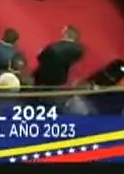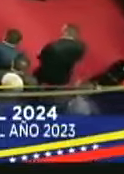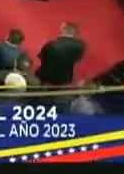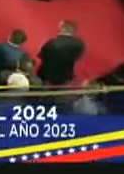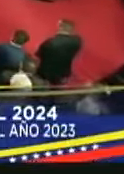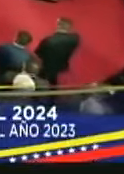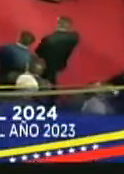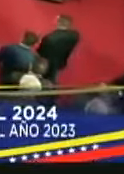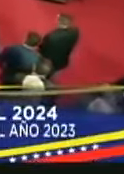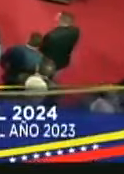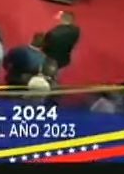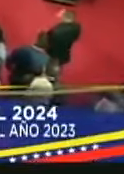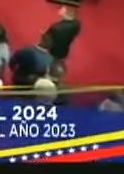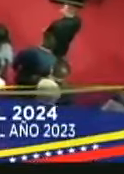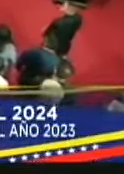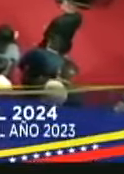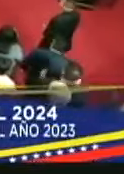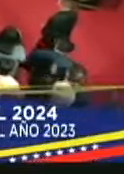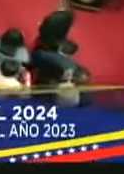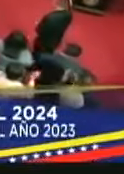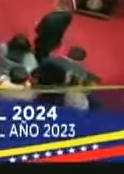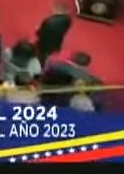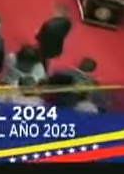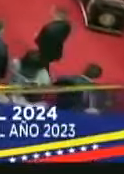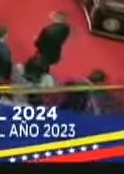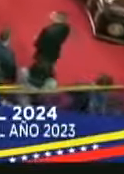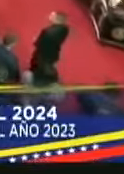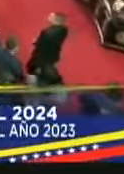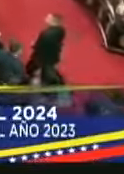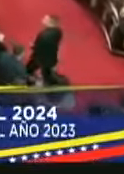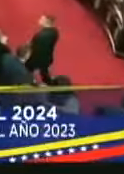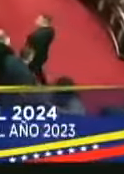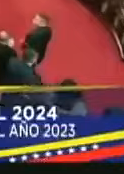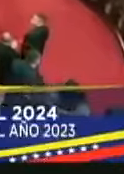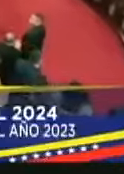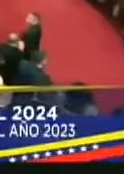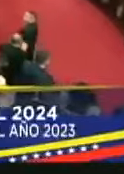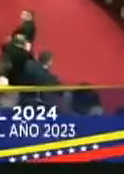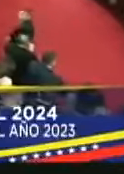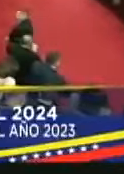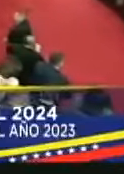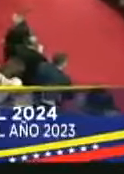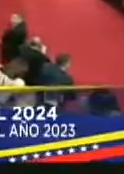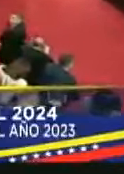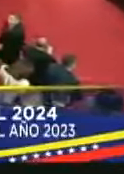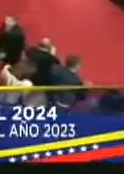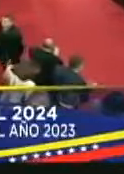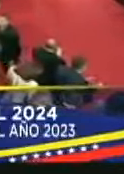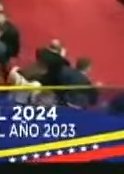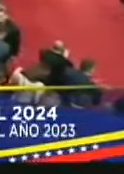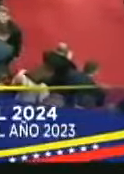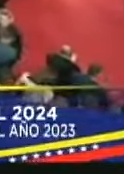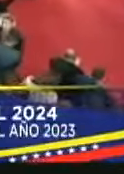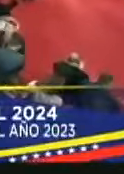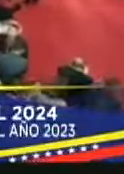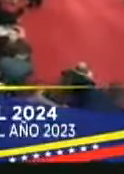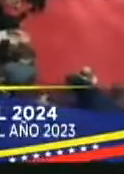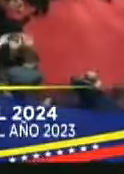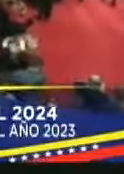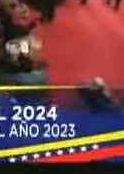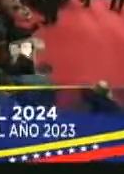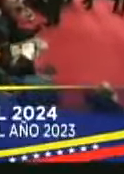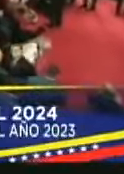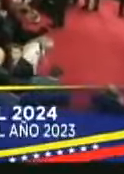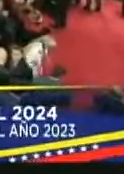presidente constitucional de la República Bolivariana de Venezuela. También lo manifestaba, avanzar en ir